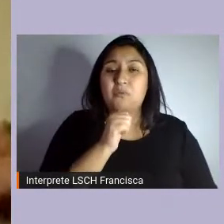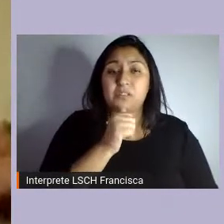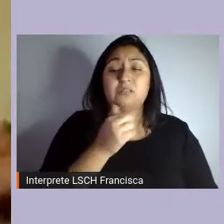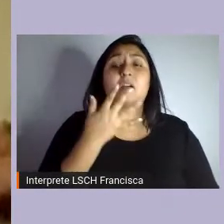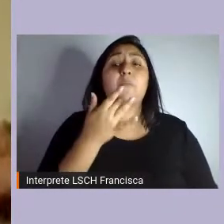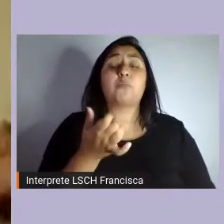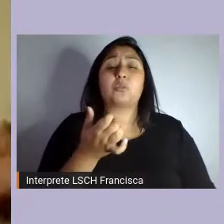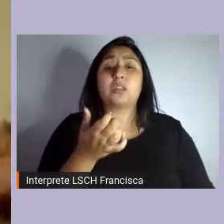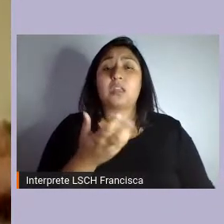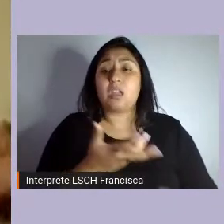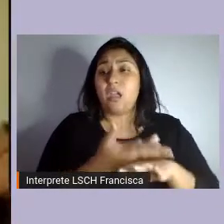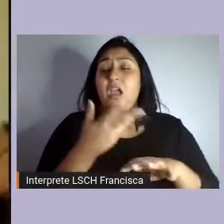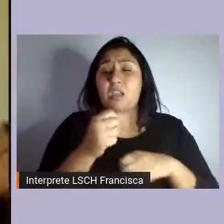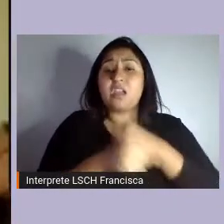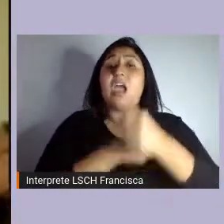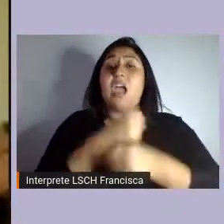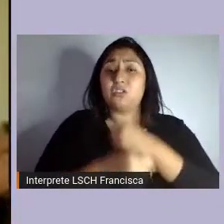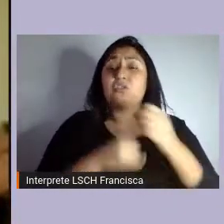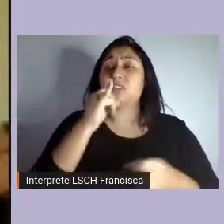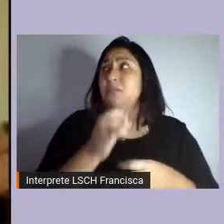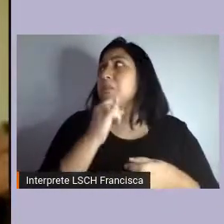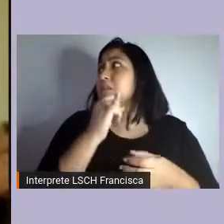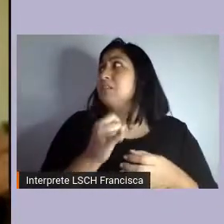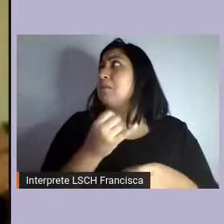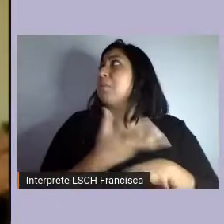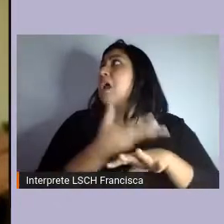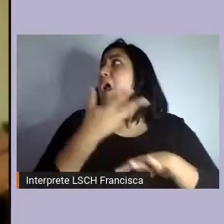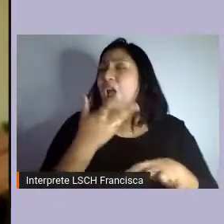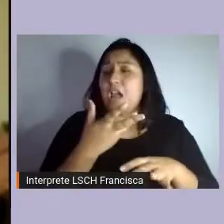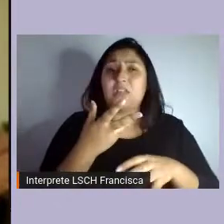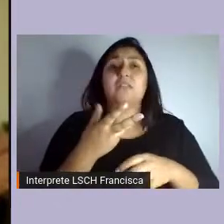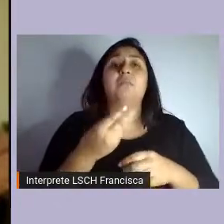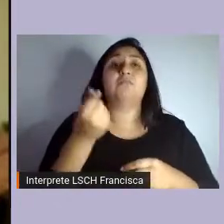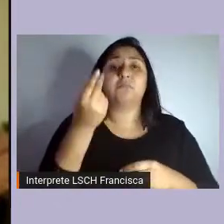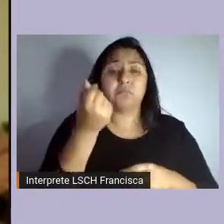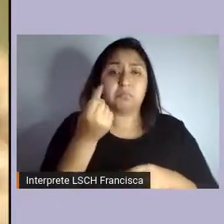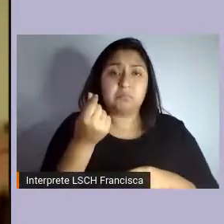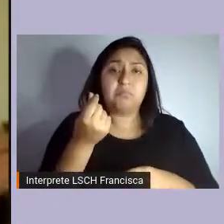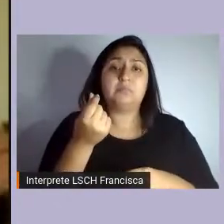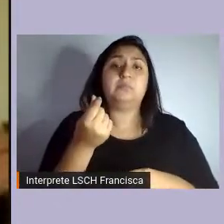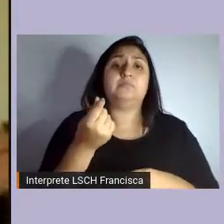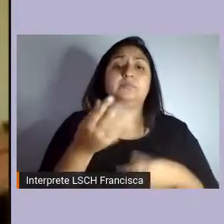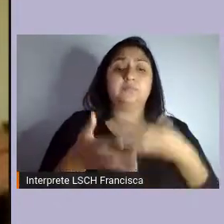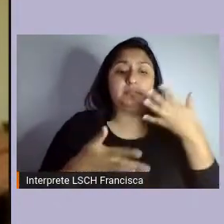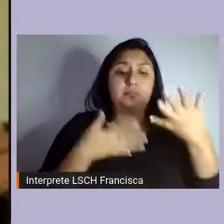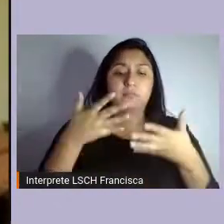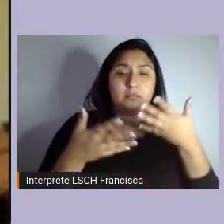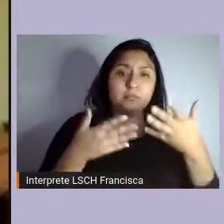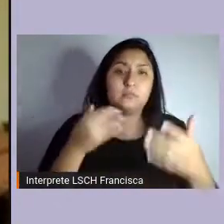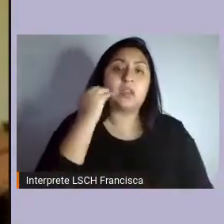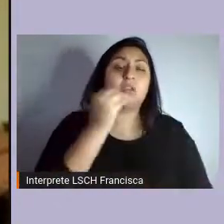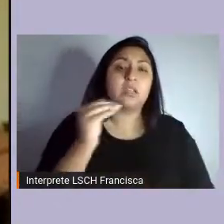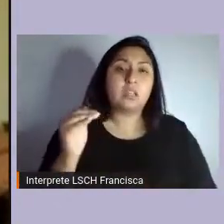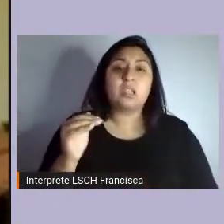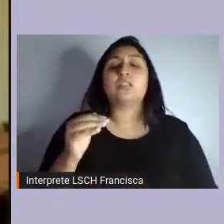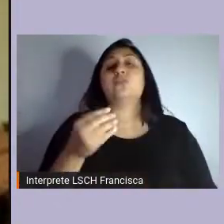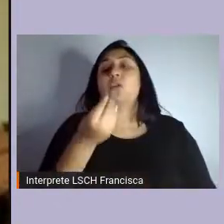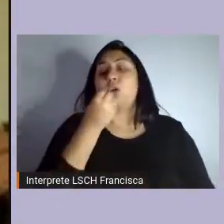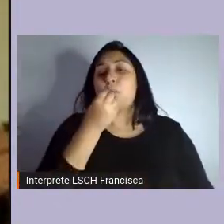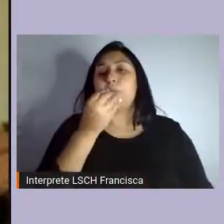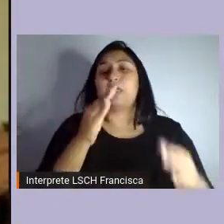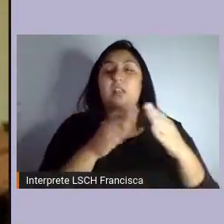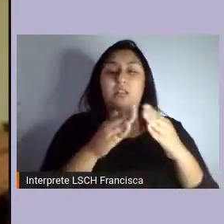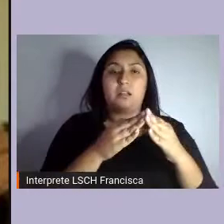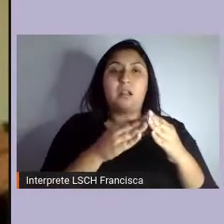coser, y siempre hay algo, y ellos también salen a cantar, o sea, son muy niños, y traen comida a la casa, o sea, hubo